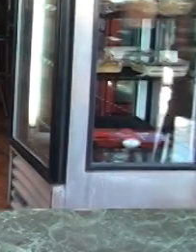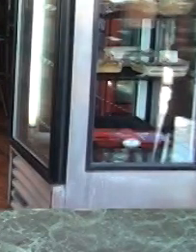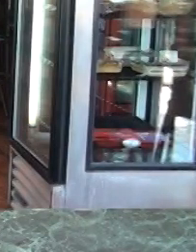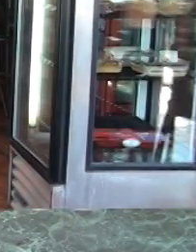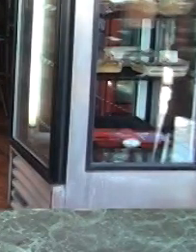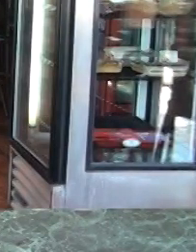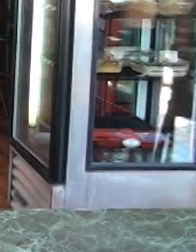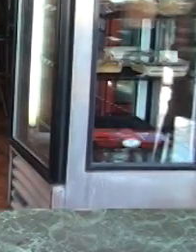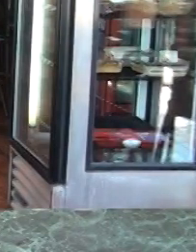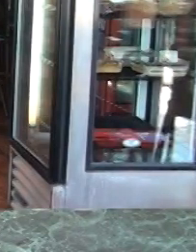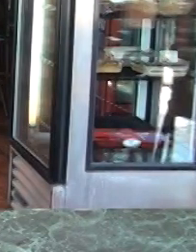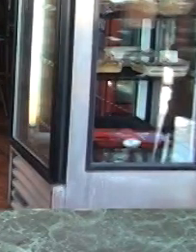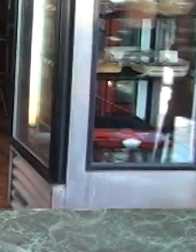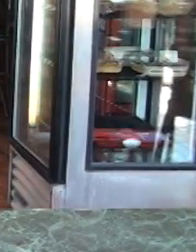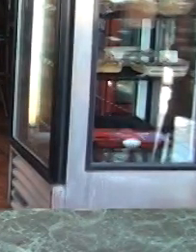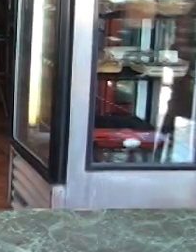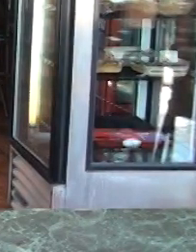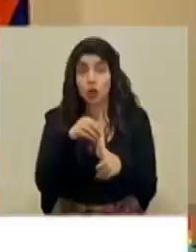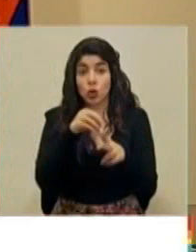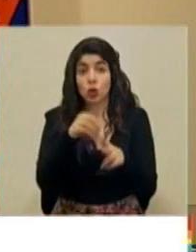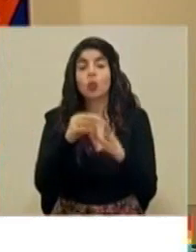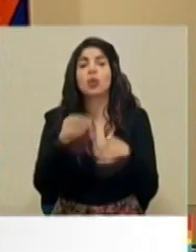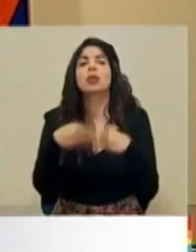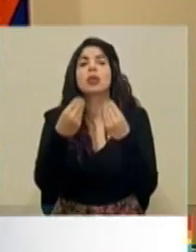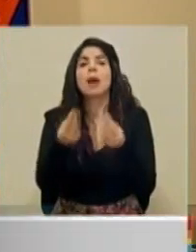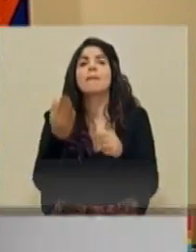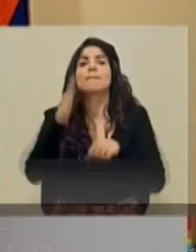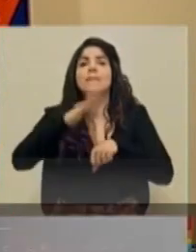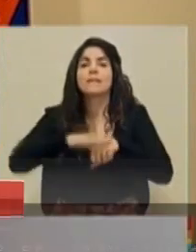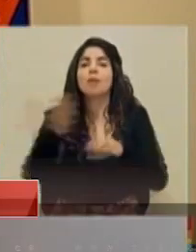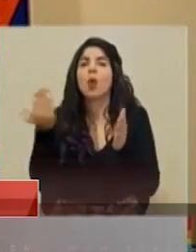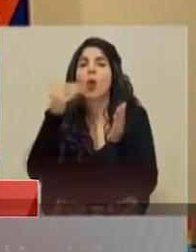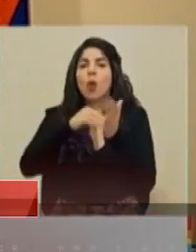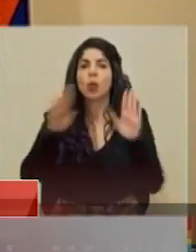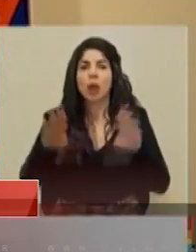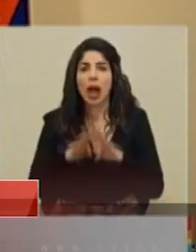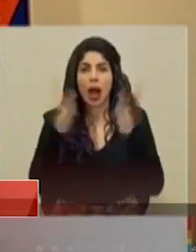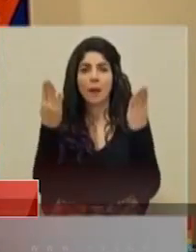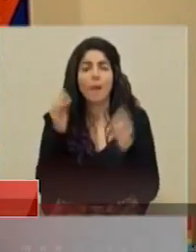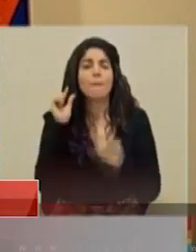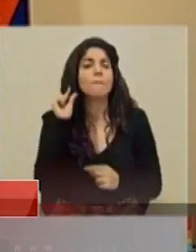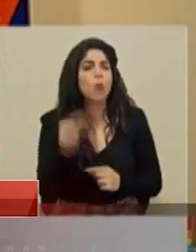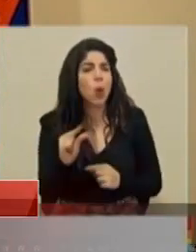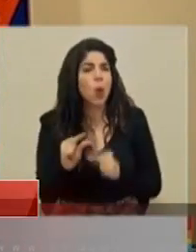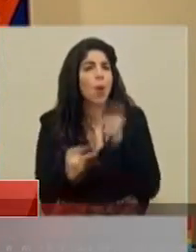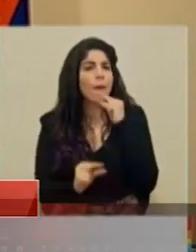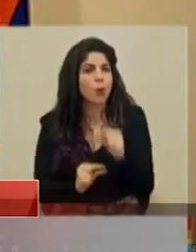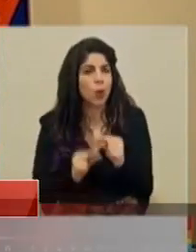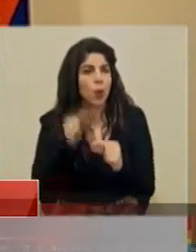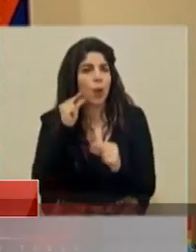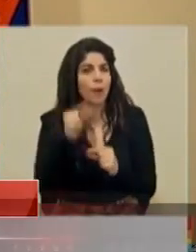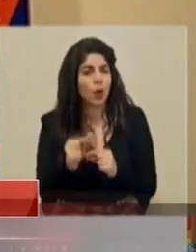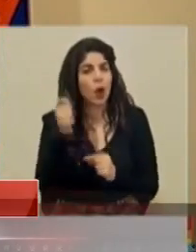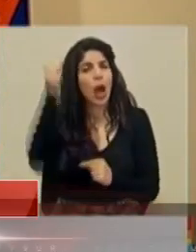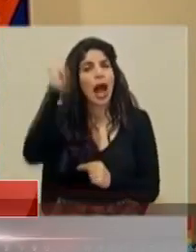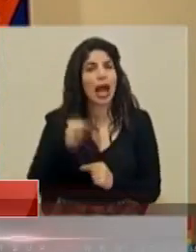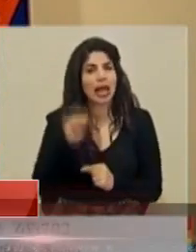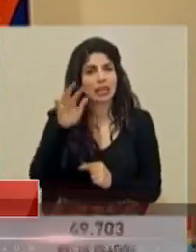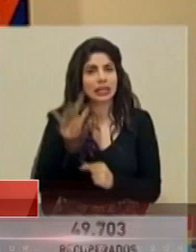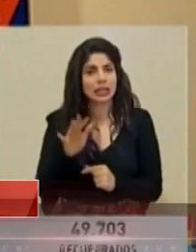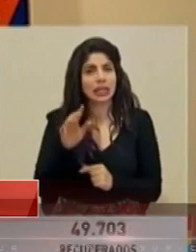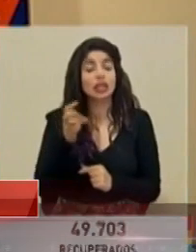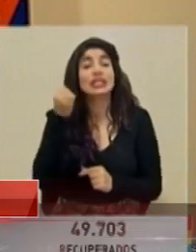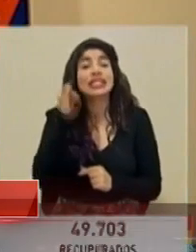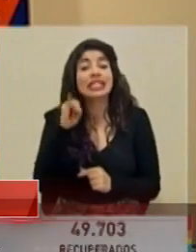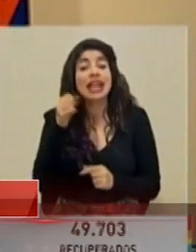conferencia de prensa en el informe de la pandemia. Se permite una reapertura gradual de los casinos ubicados en